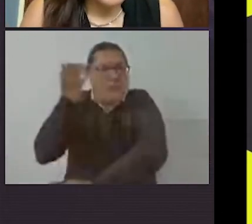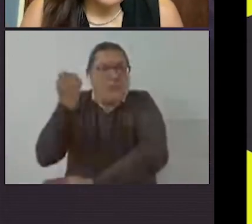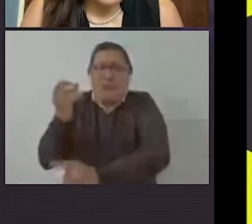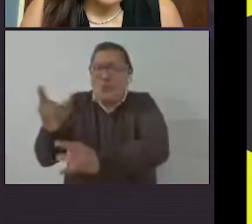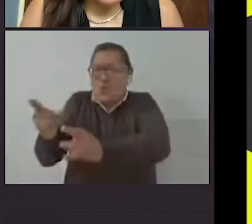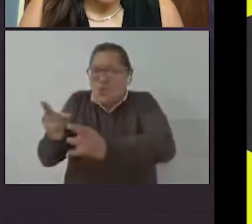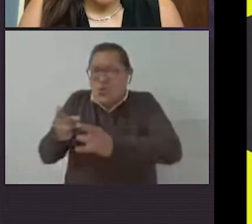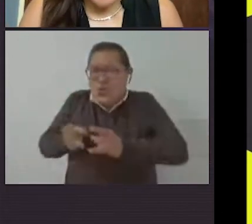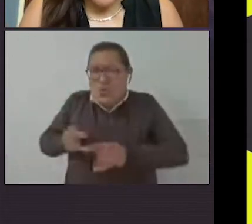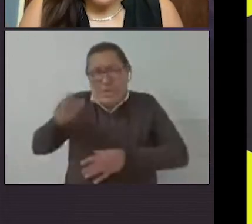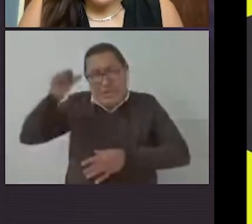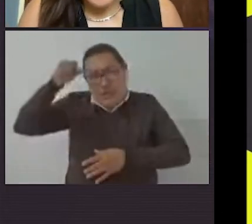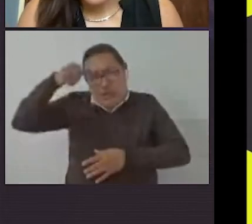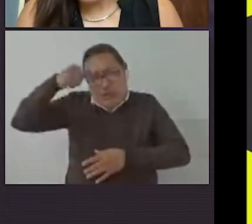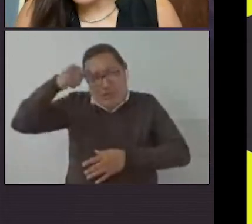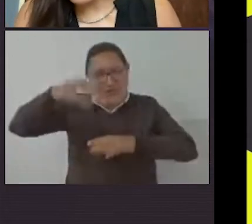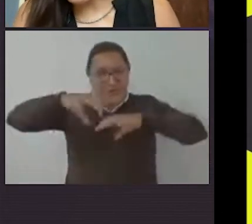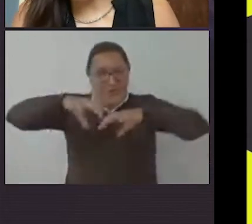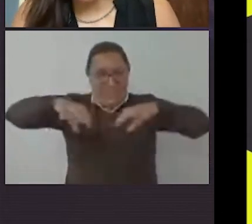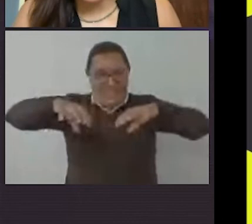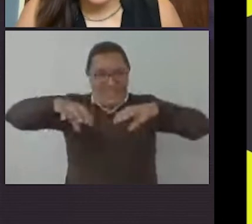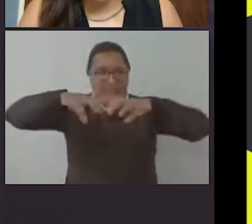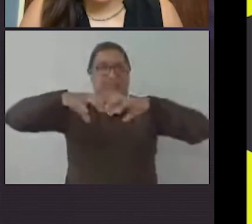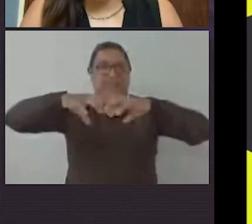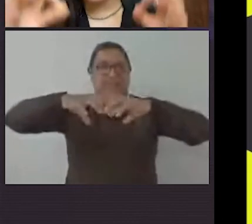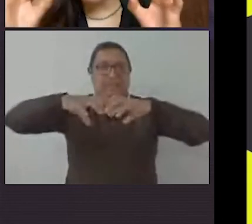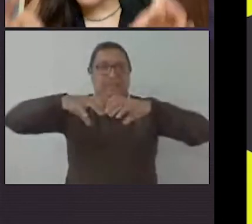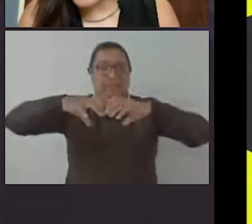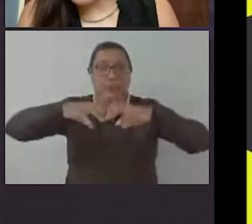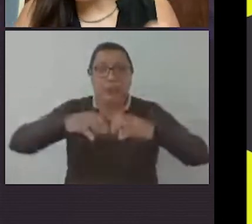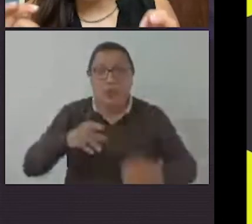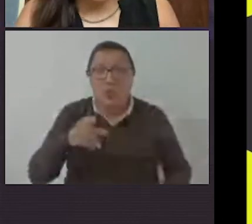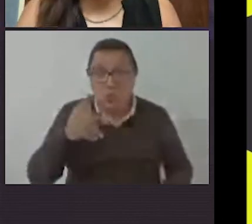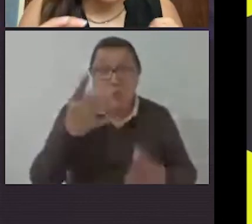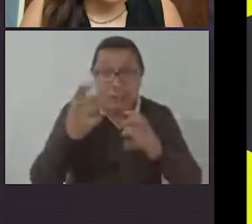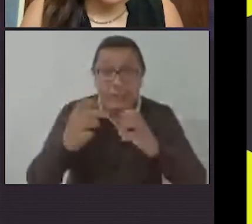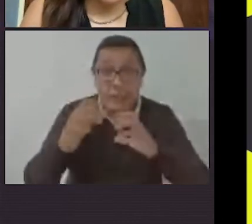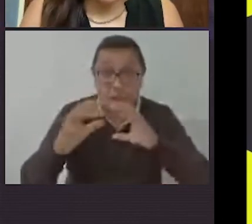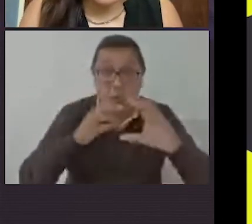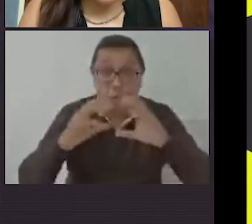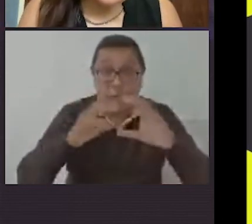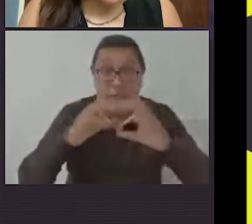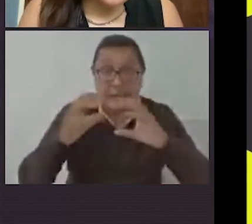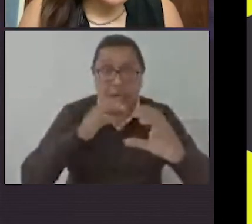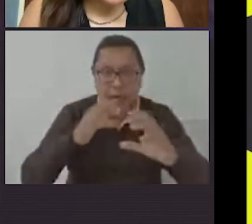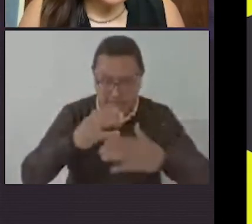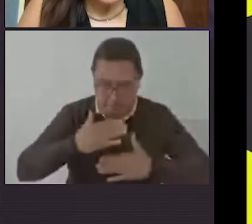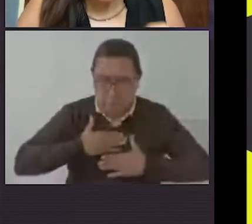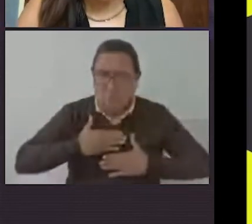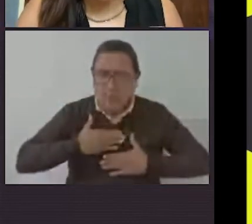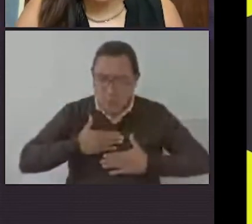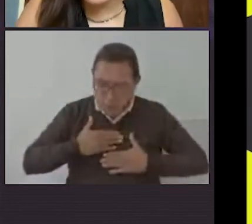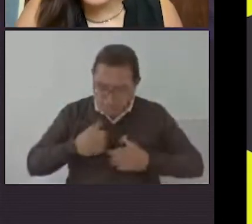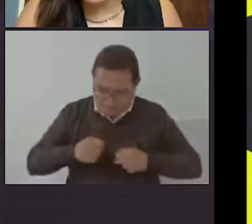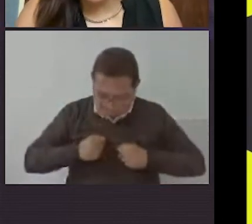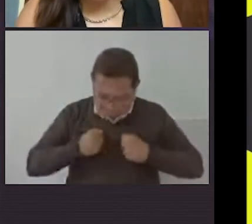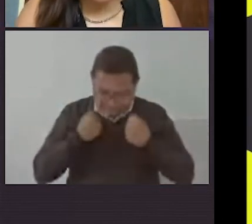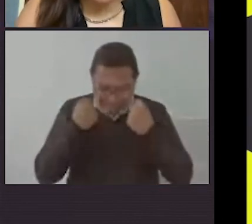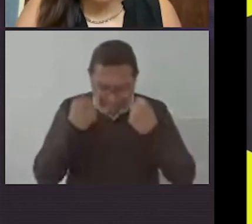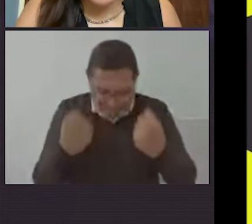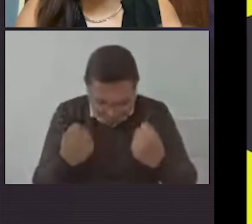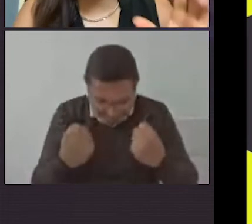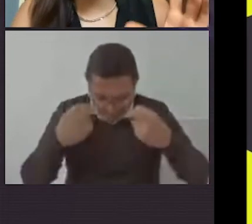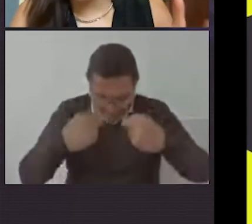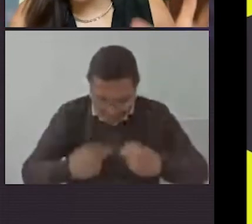recuerdos. Bueno, si quieres comunicarte con impacto contigo mismo, contigo misma, entonces dirígete a